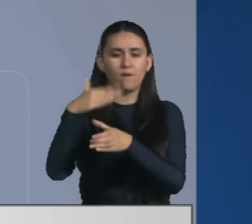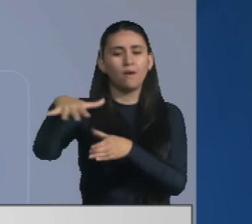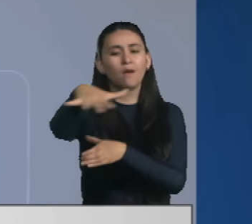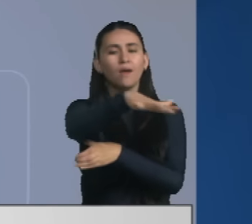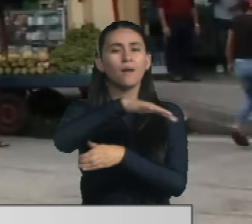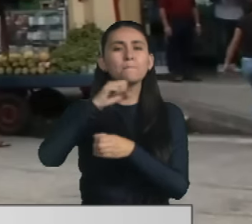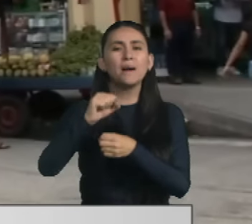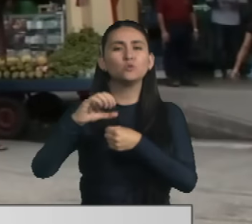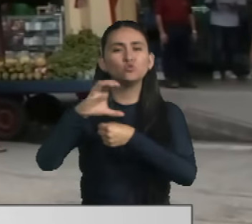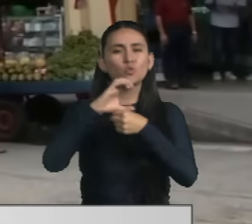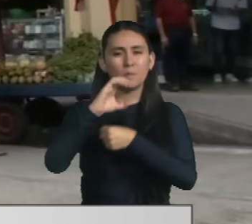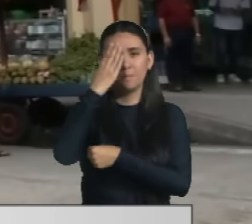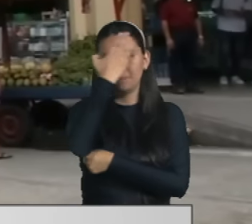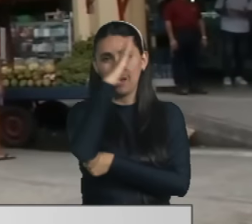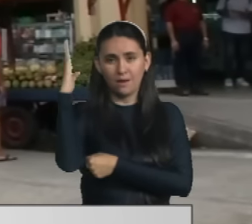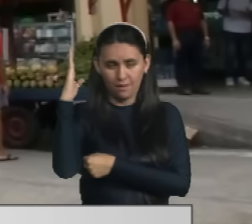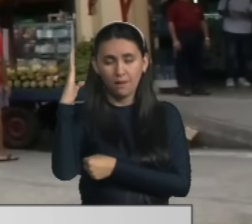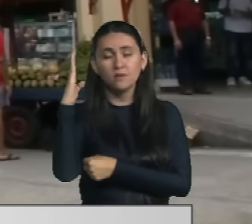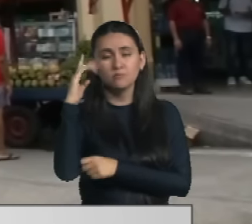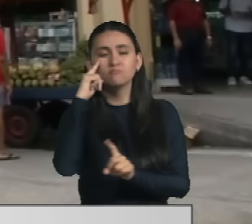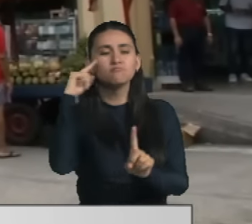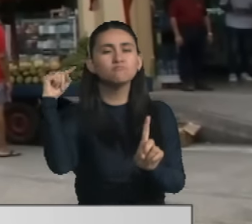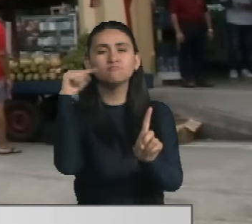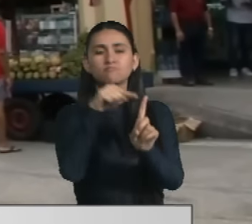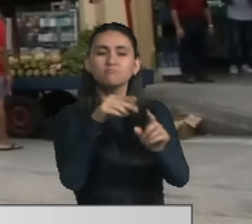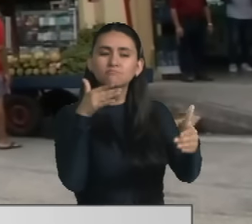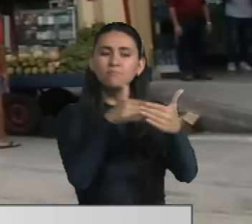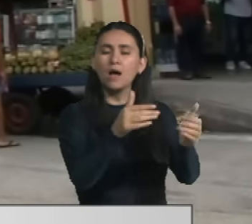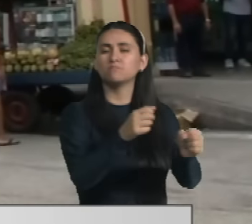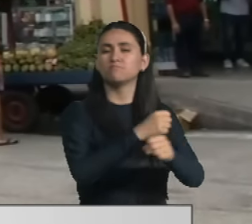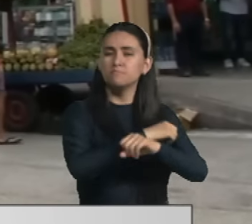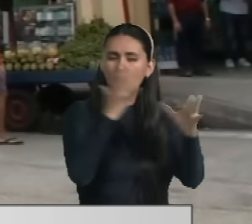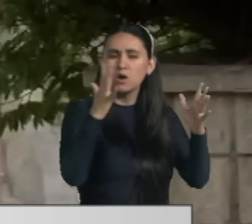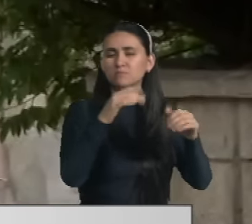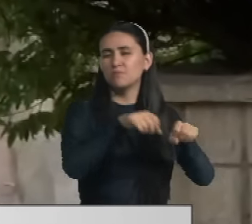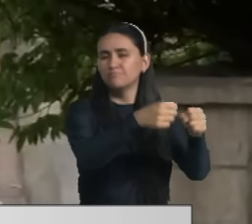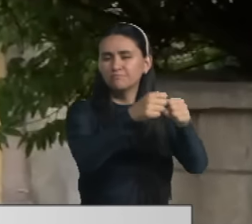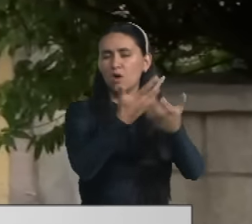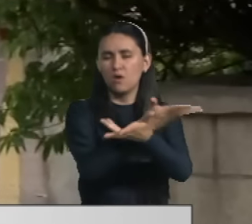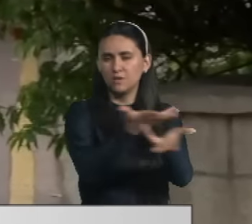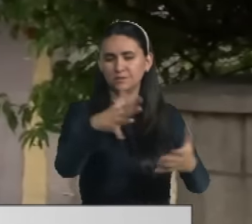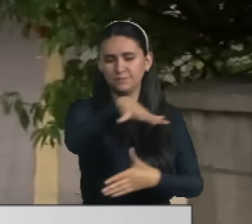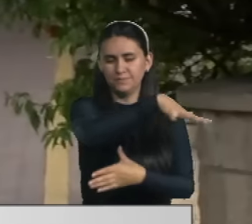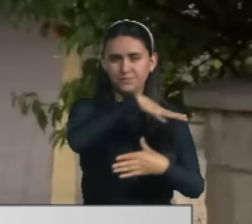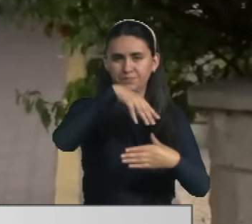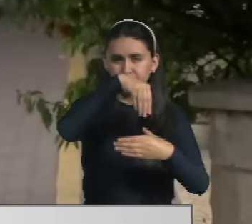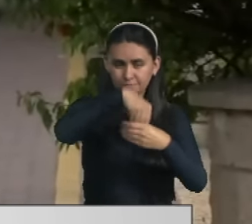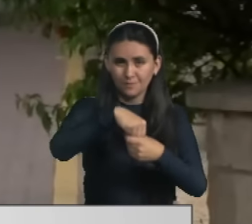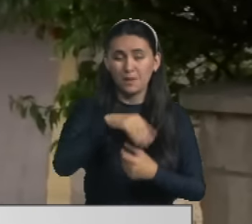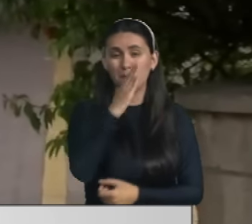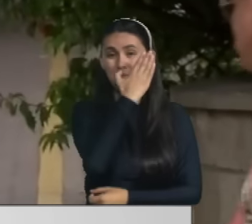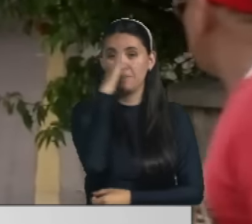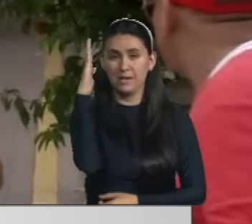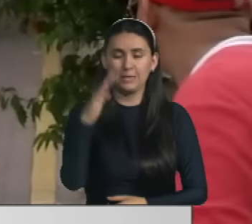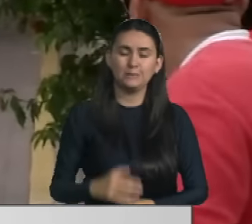Martín Caballero, del bloque Magdalena Medio de esa organización subversiva, alias Aldemar Río, sería el guerrillero